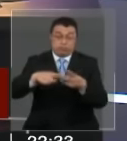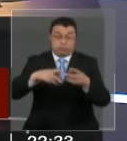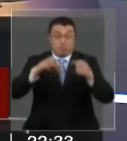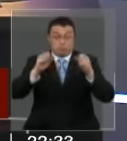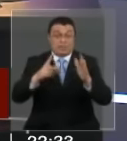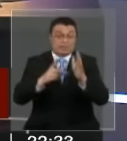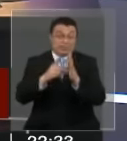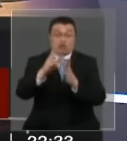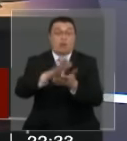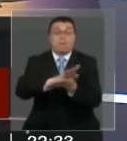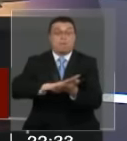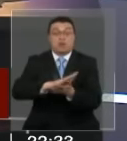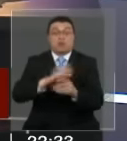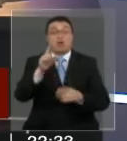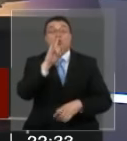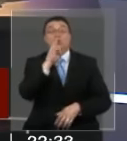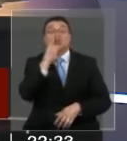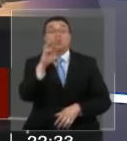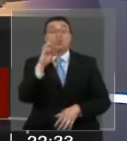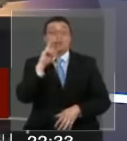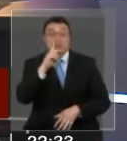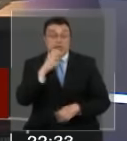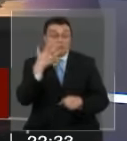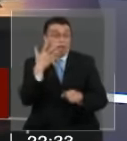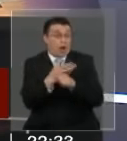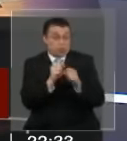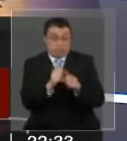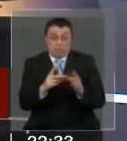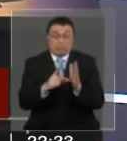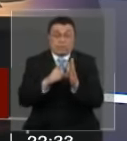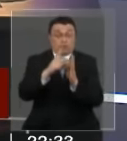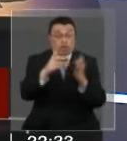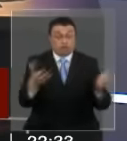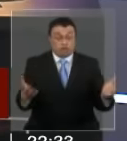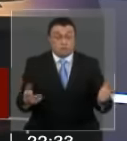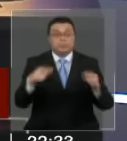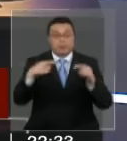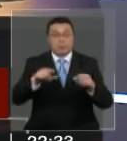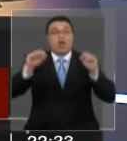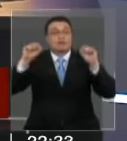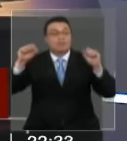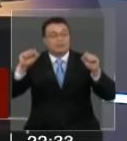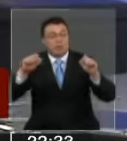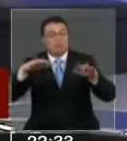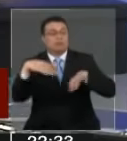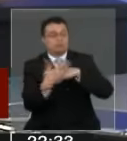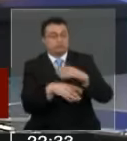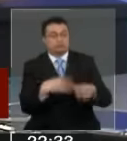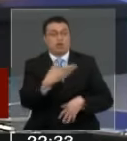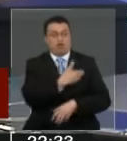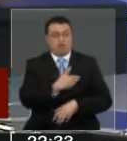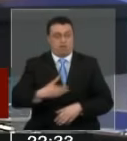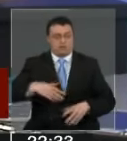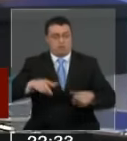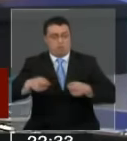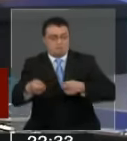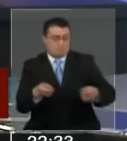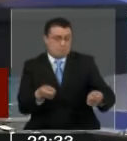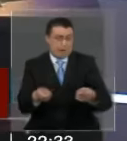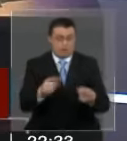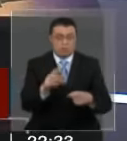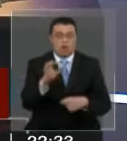posibilidad de desarrollo, por ejemplo, en el ámbito turístico enorme. Pero este tipo de manifestaciones, este tipo de reacciones, la forma en que el gobierno está manejando esto,